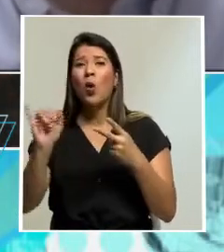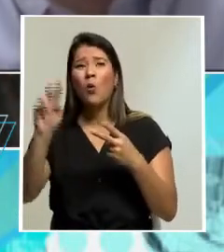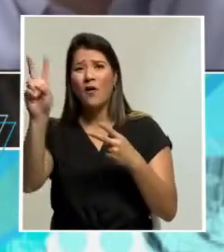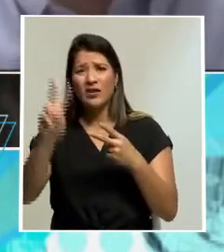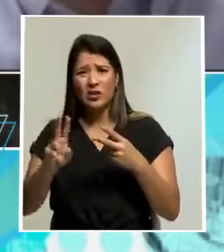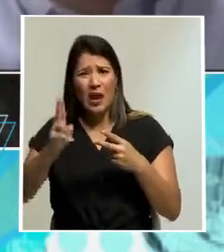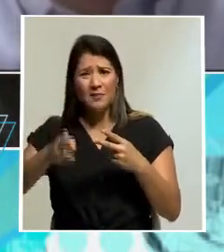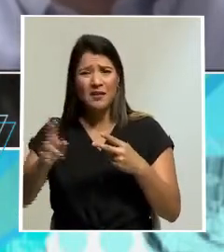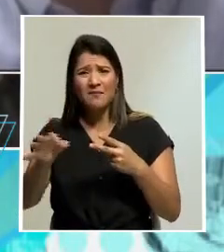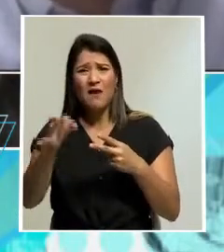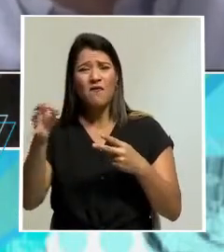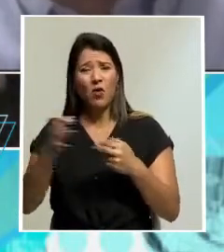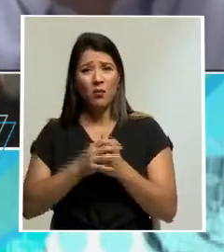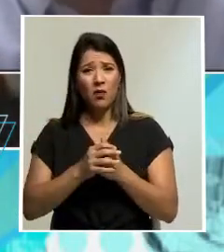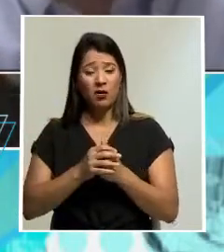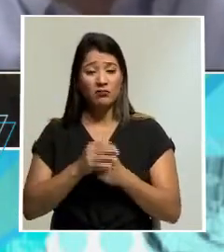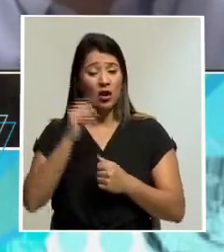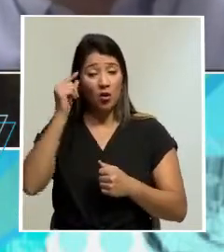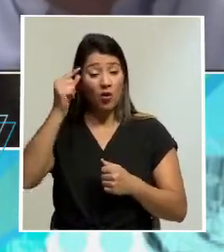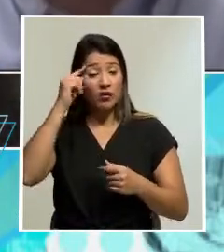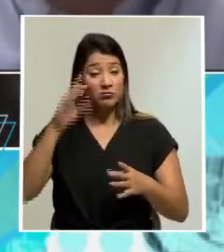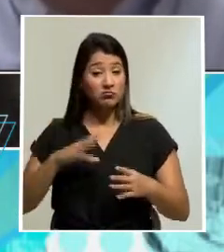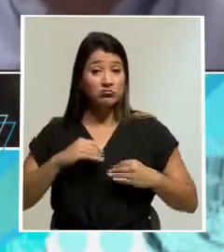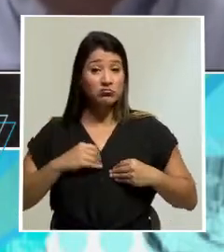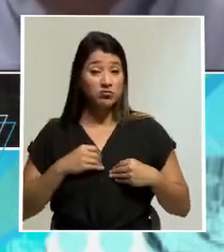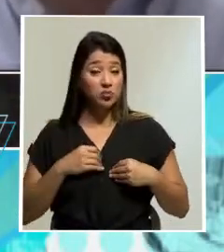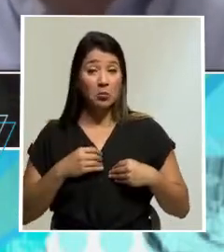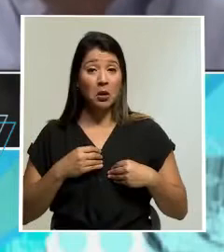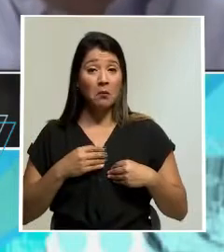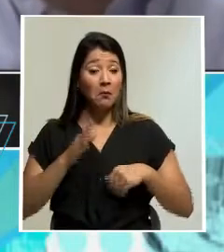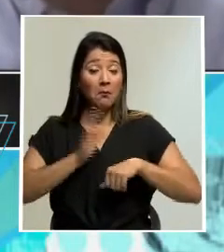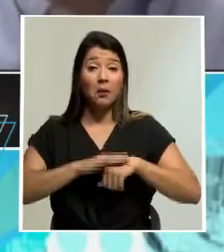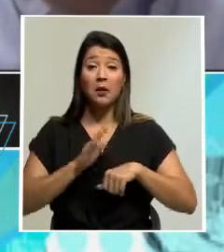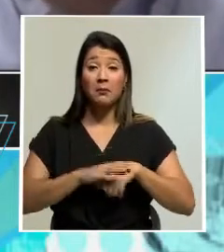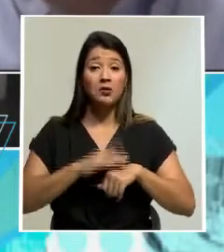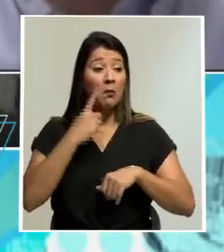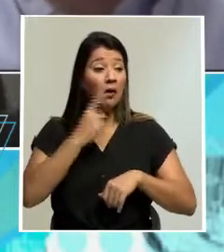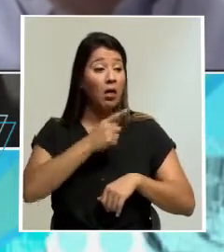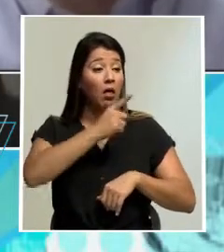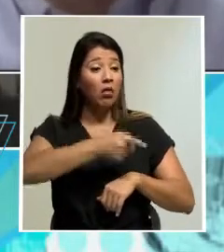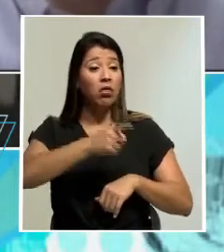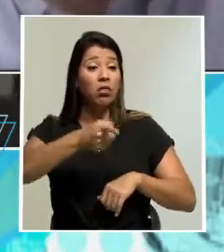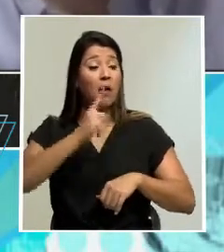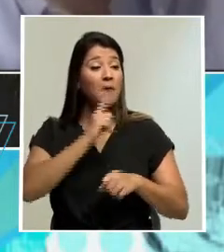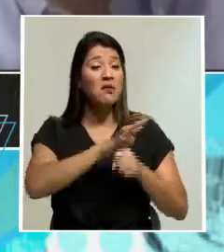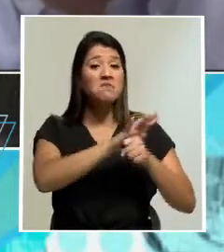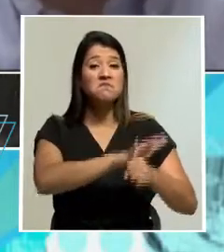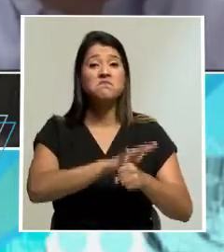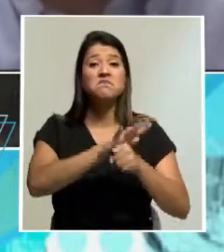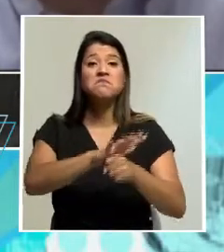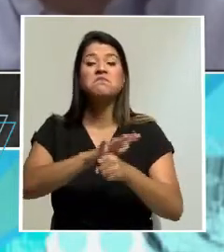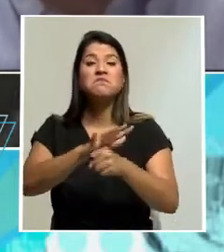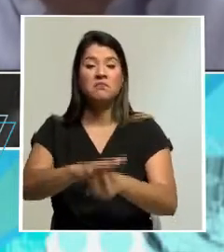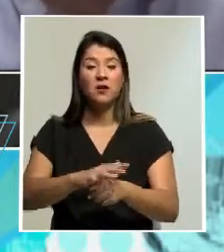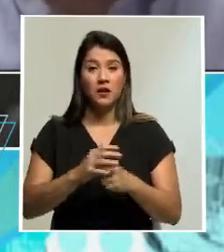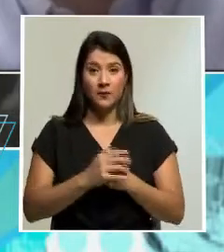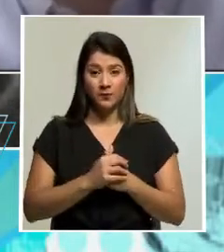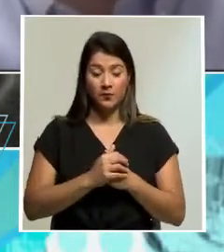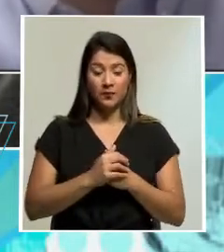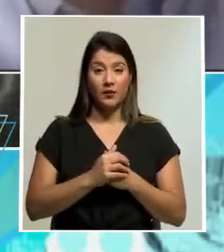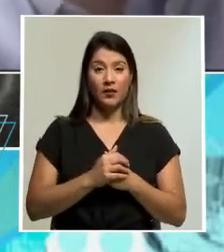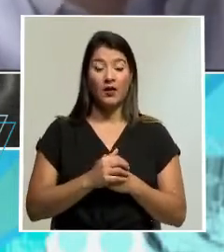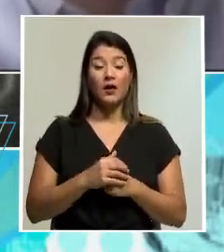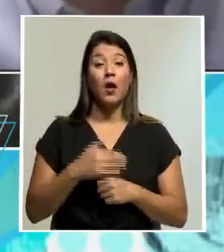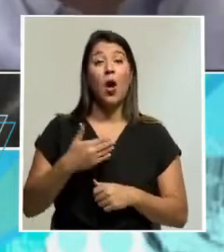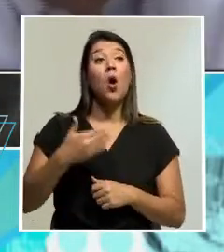el Estado se da facultades para reprimir de manera discrecional una vez que le atribuye a un ciudadano, a